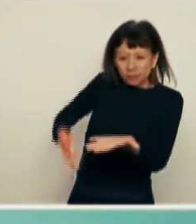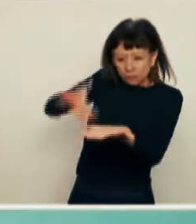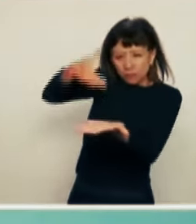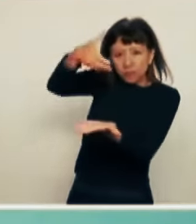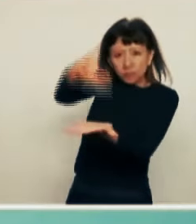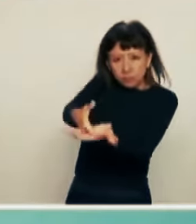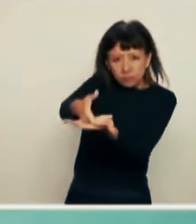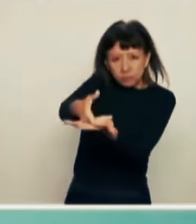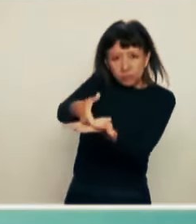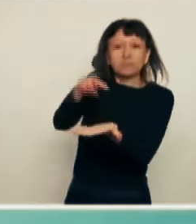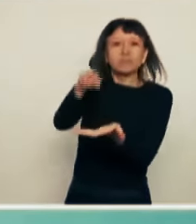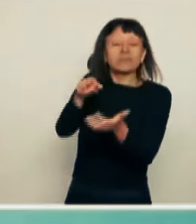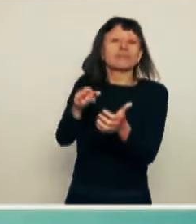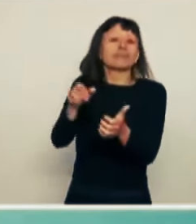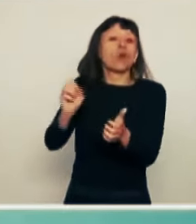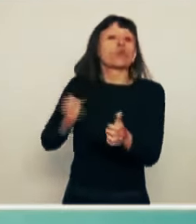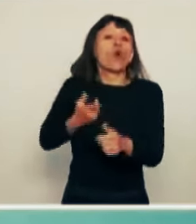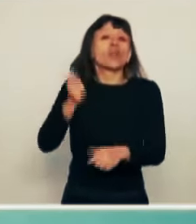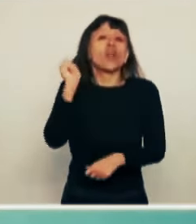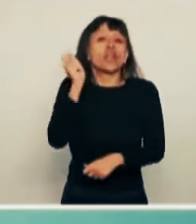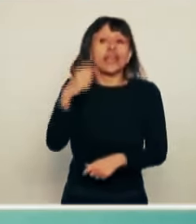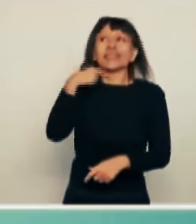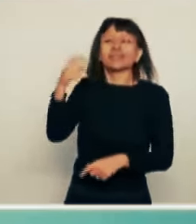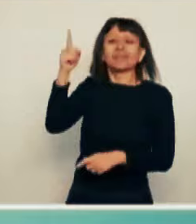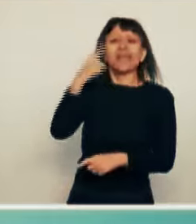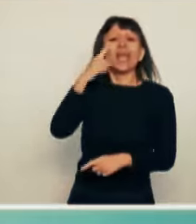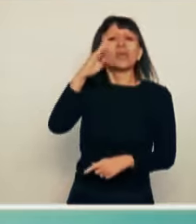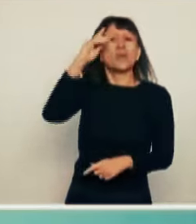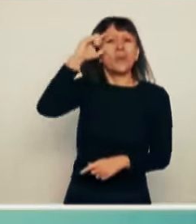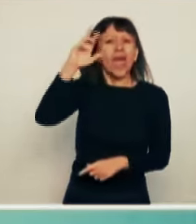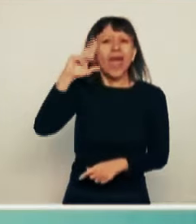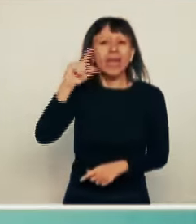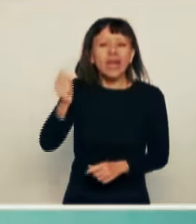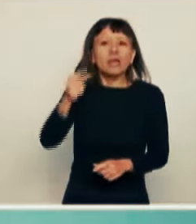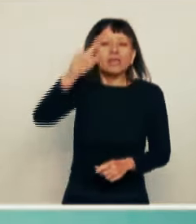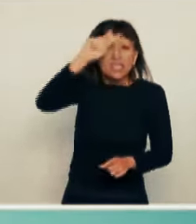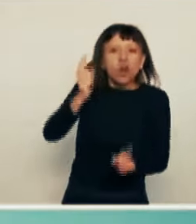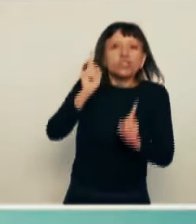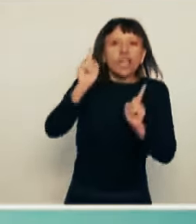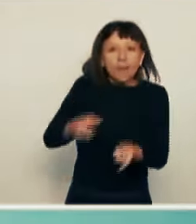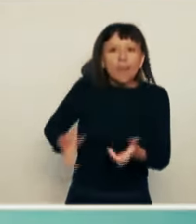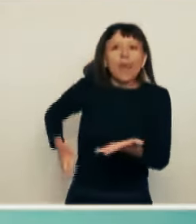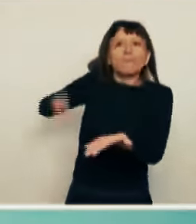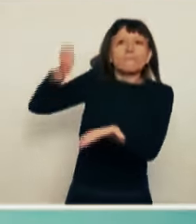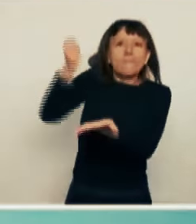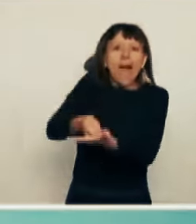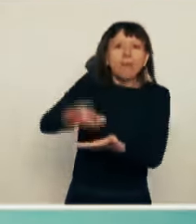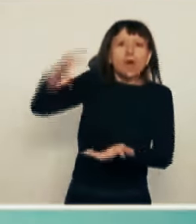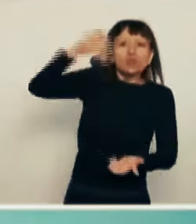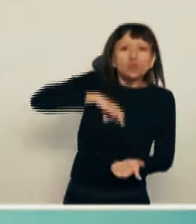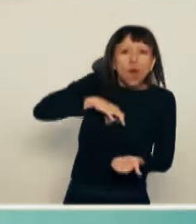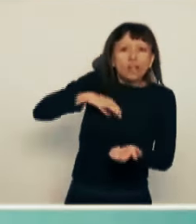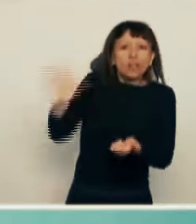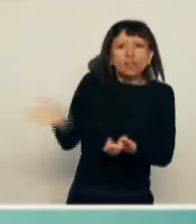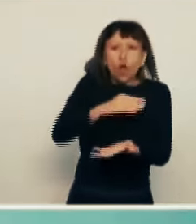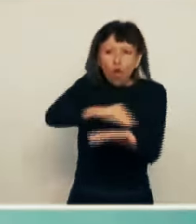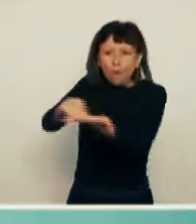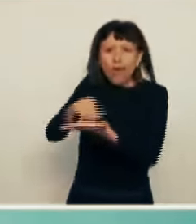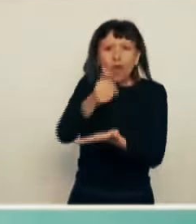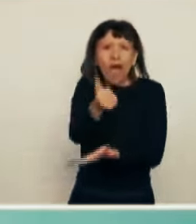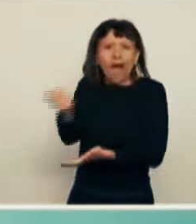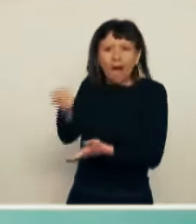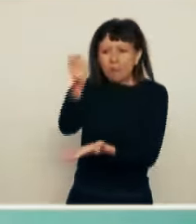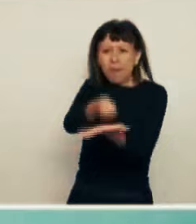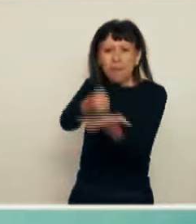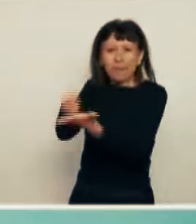estatal Iberia Española, y pagaba los sueldos de todo el personal de Aerolíneas Argentinas. Una cosa insólita. El